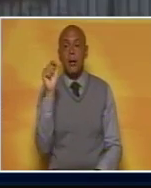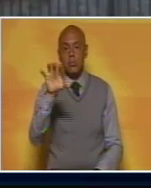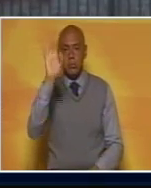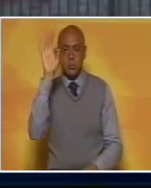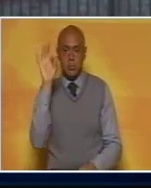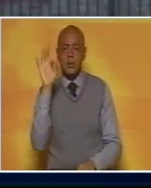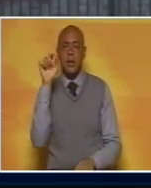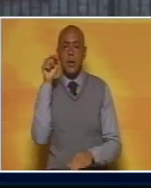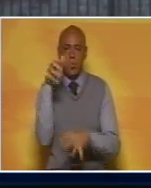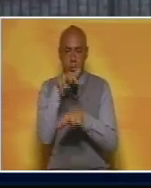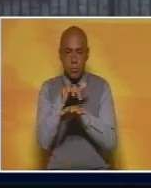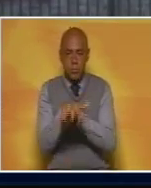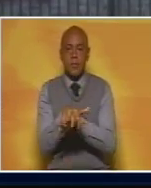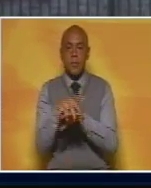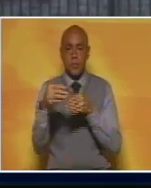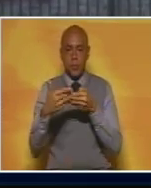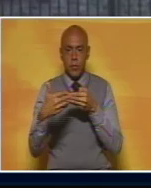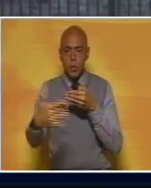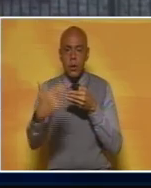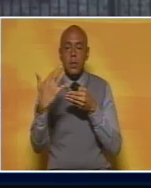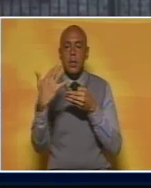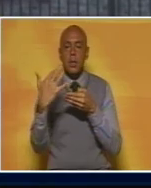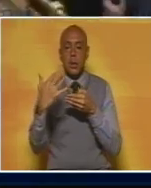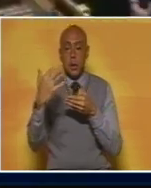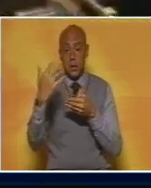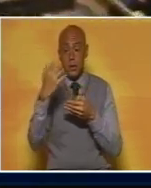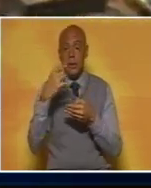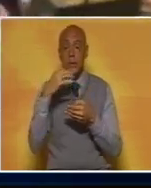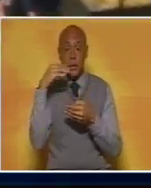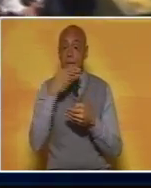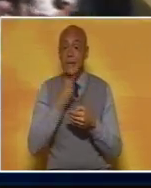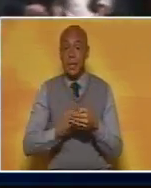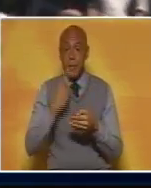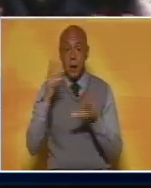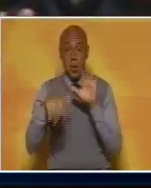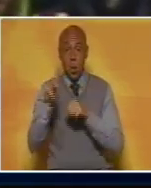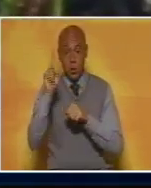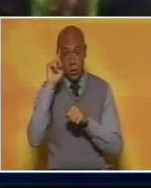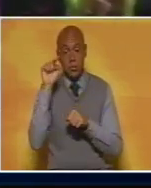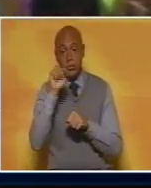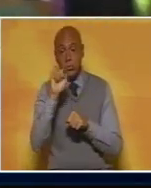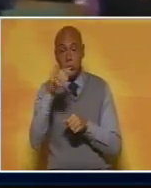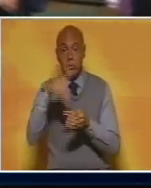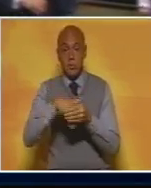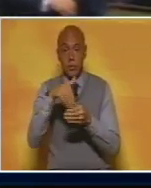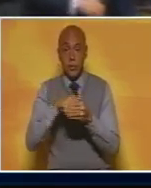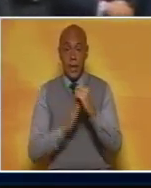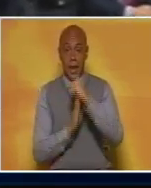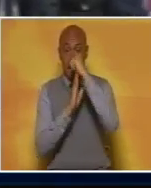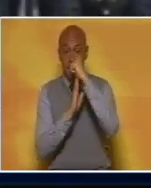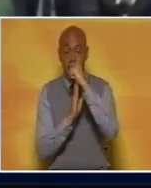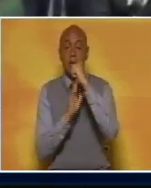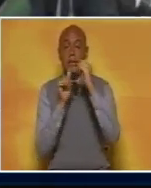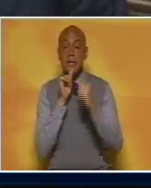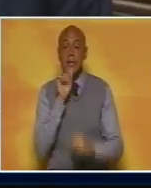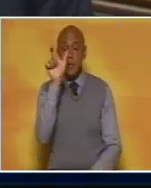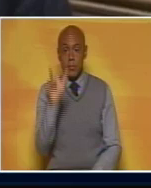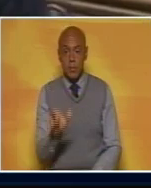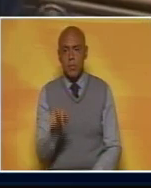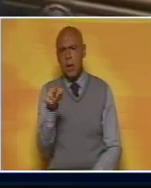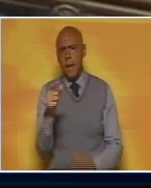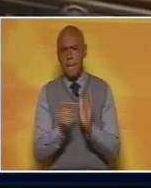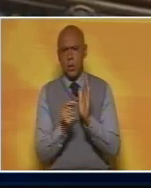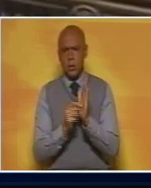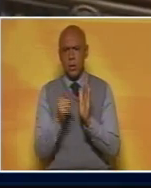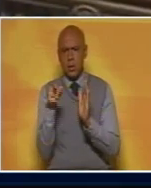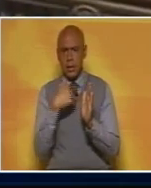encamina hacia unos comicios el próximo 12 de diciembre. El líder británico, que parte con ventaja en las encuestas, tratará